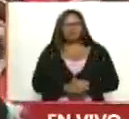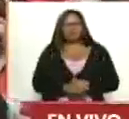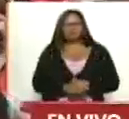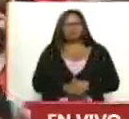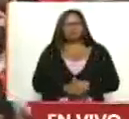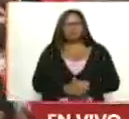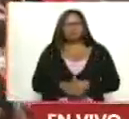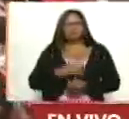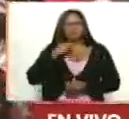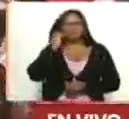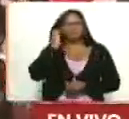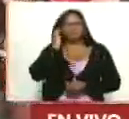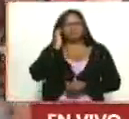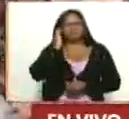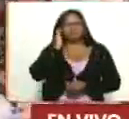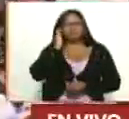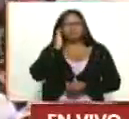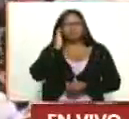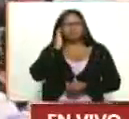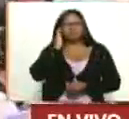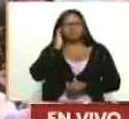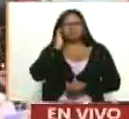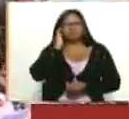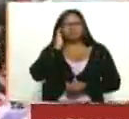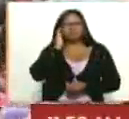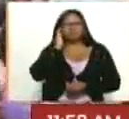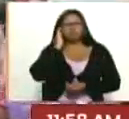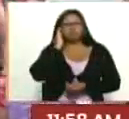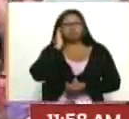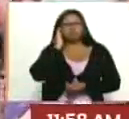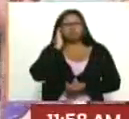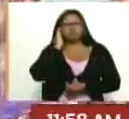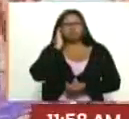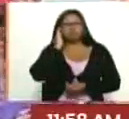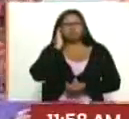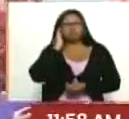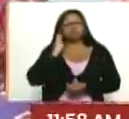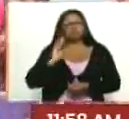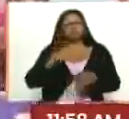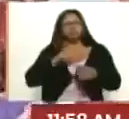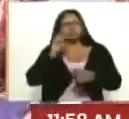población guariqueña, quien desde acá eleva un mensaje